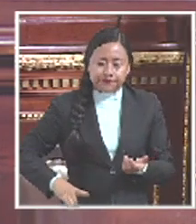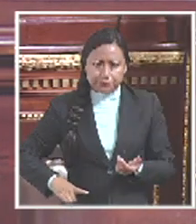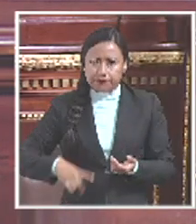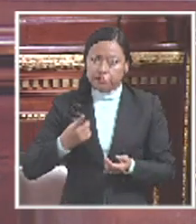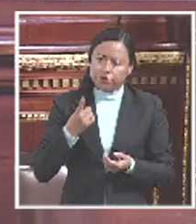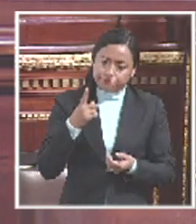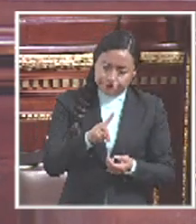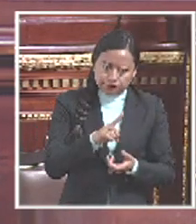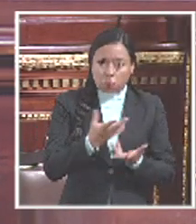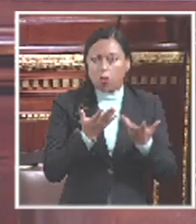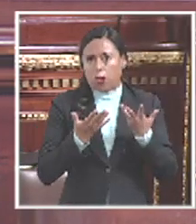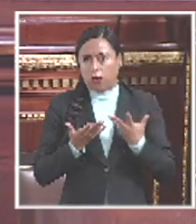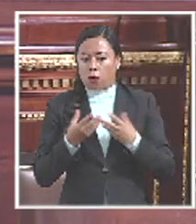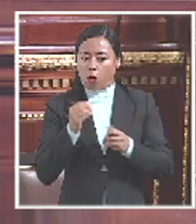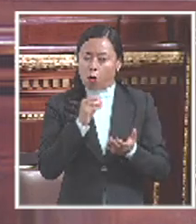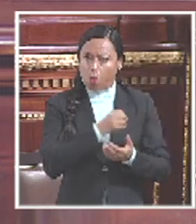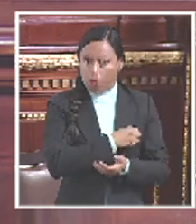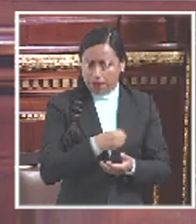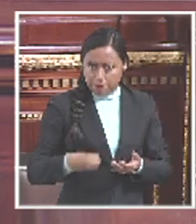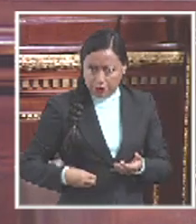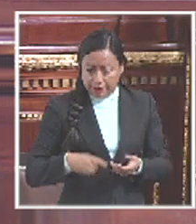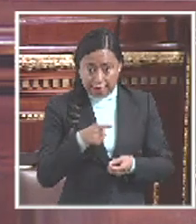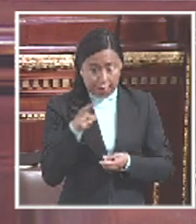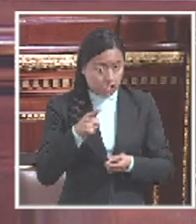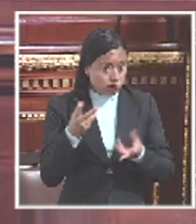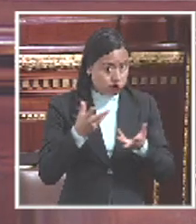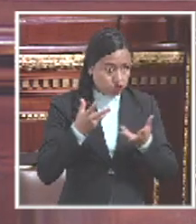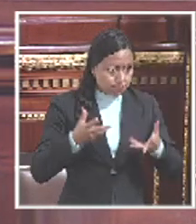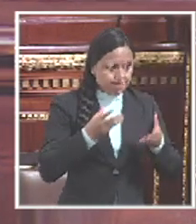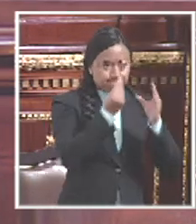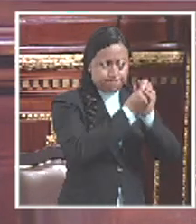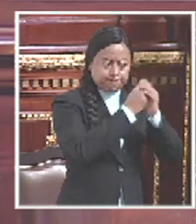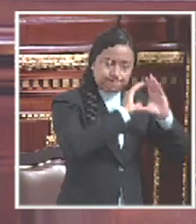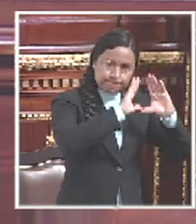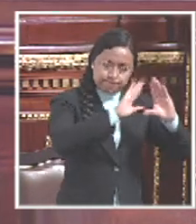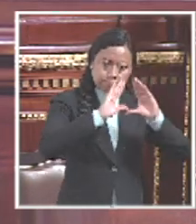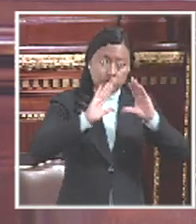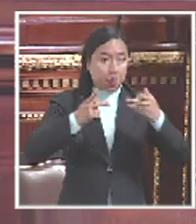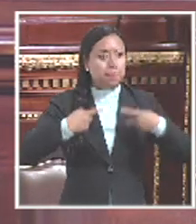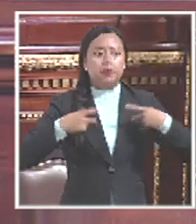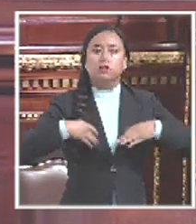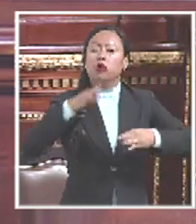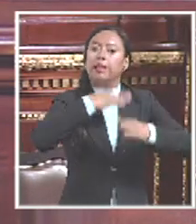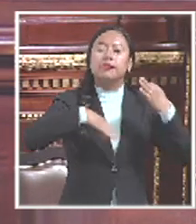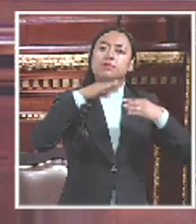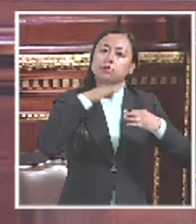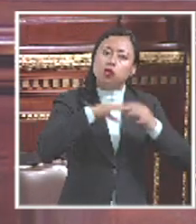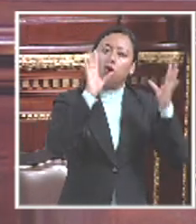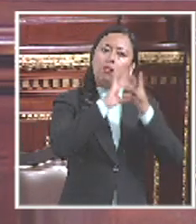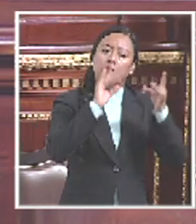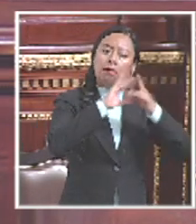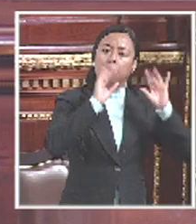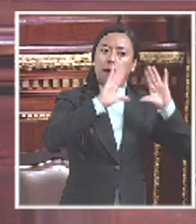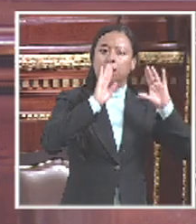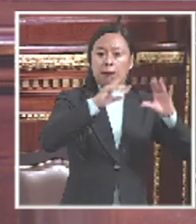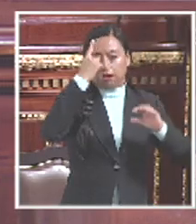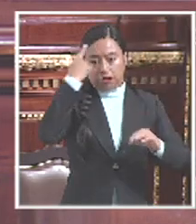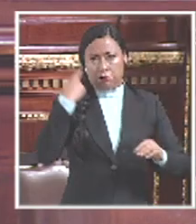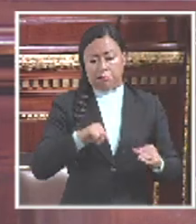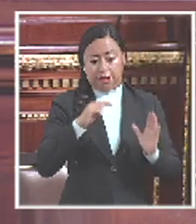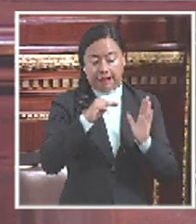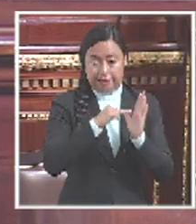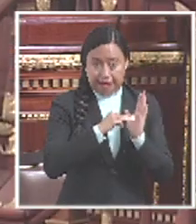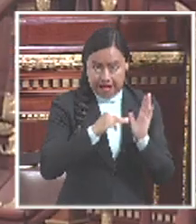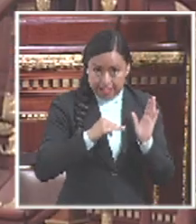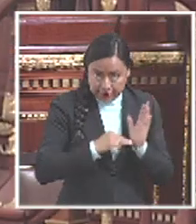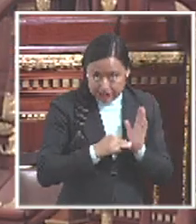tomar acciones de concientización y sensibilización de la población para que la medida tenga cabal